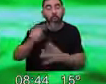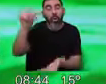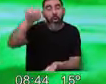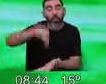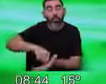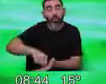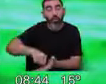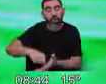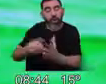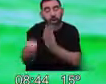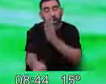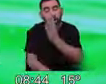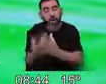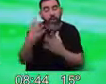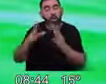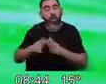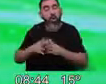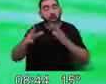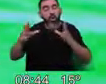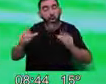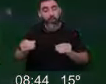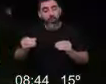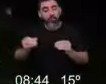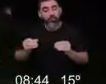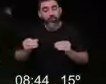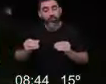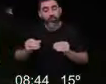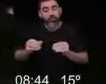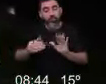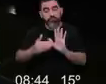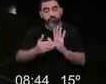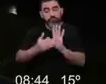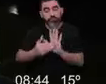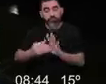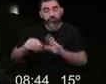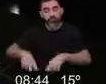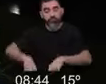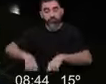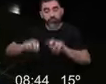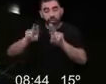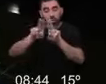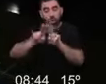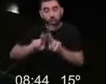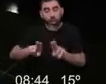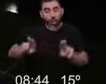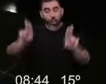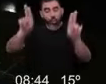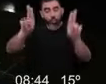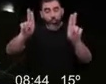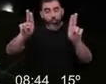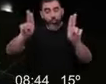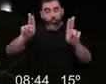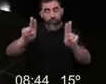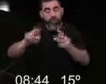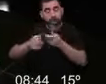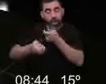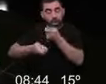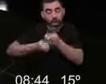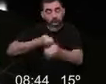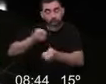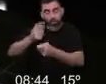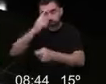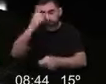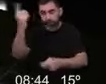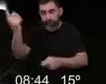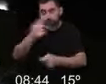Escuela, donde estamos presentando una investigación de las Naciones Unidas con aportes de la